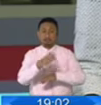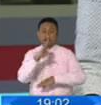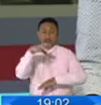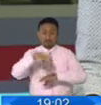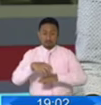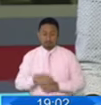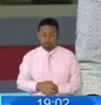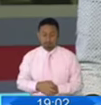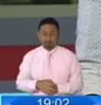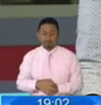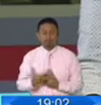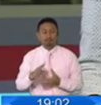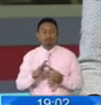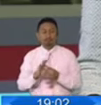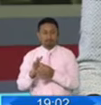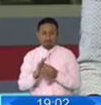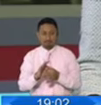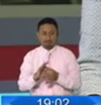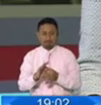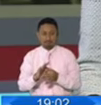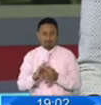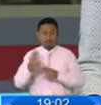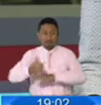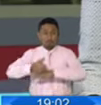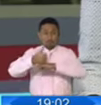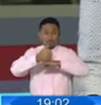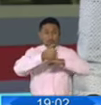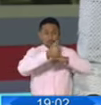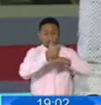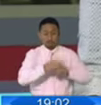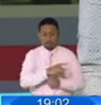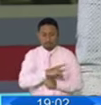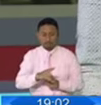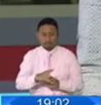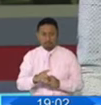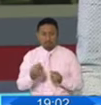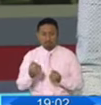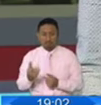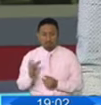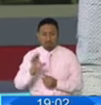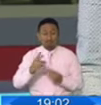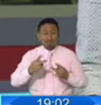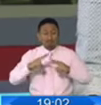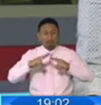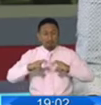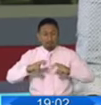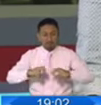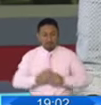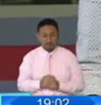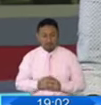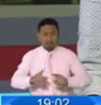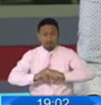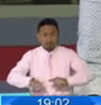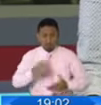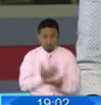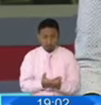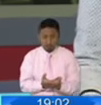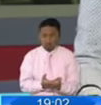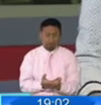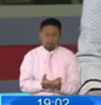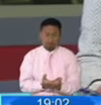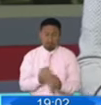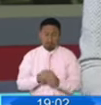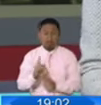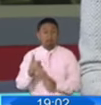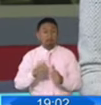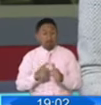afirma que las delaciones entregadas por altos funcionarios de Odebrecht son insumos de investigaciones, mas no una prueba. Por ello, primero